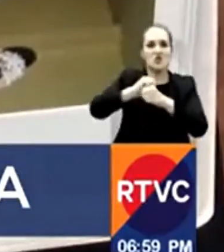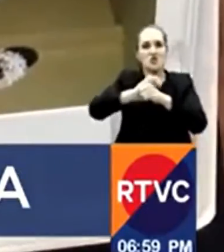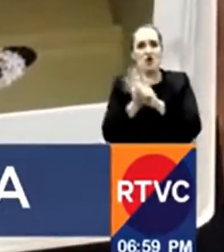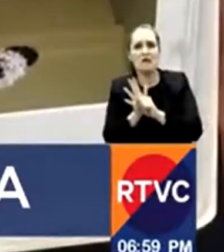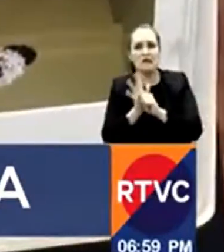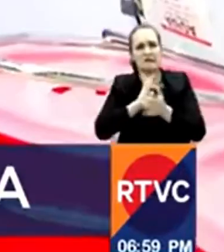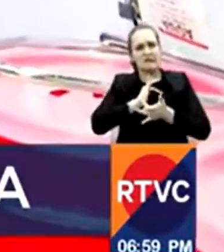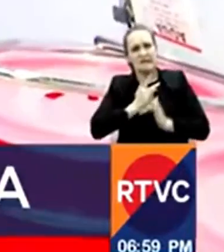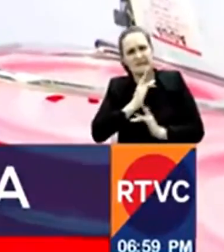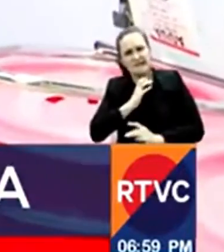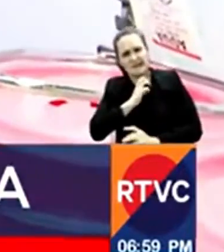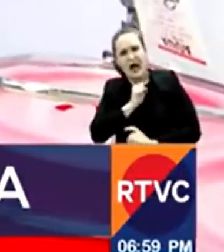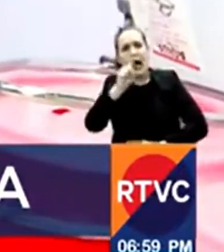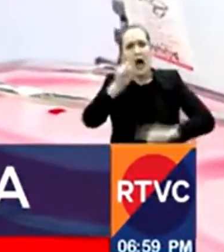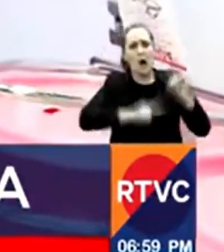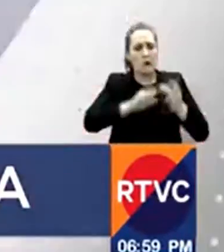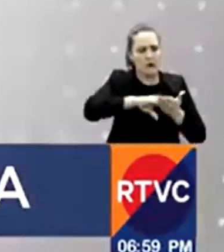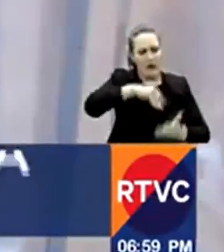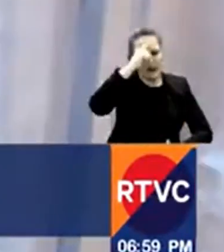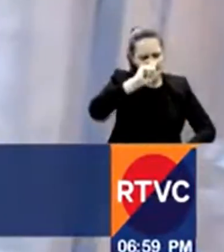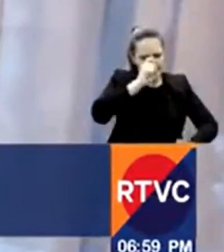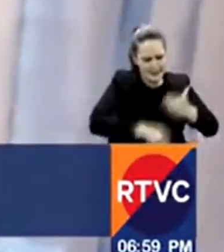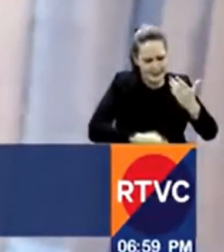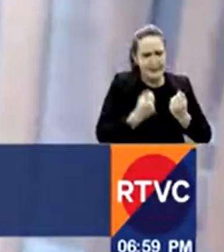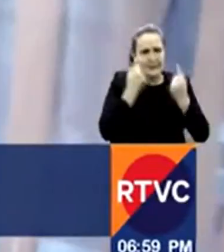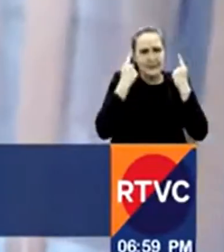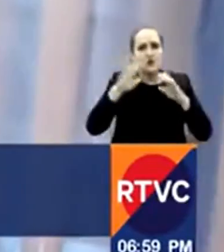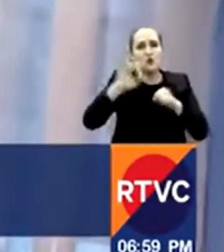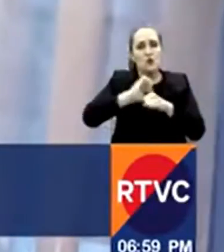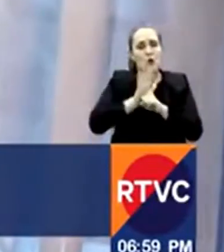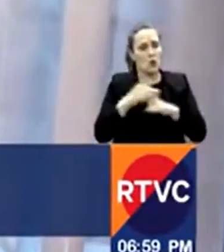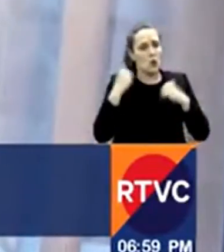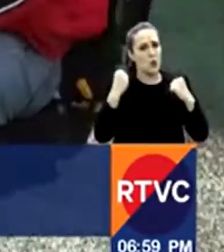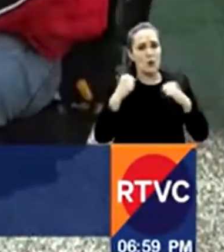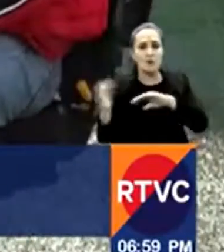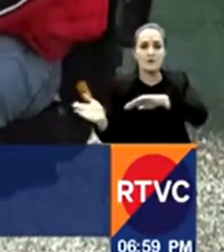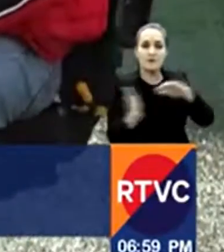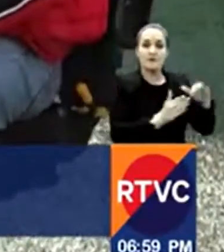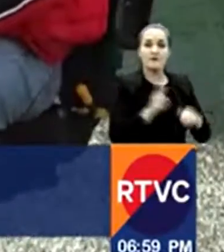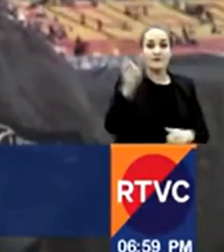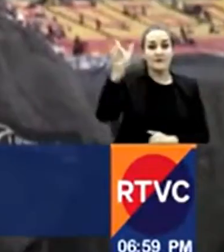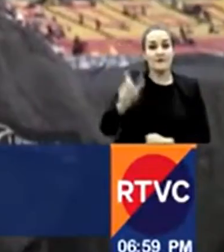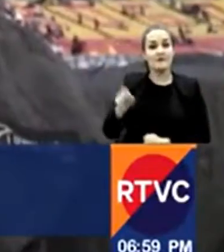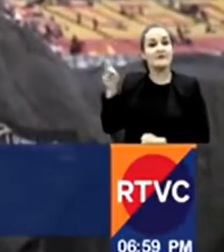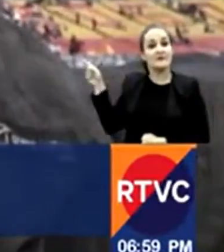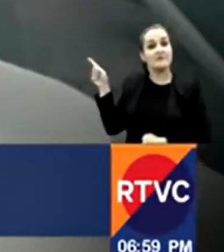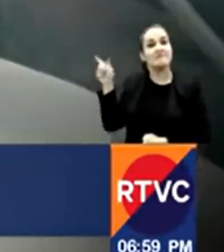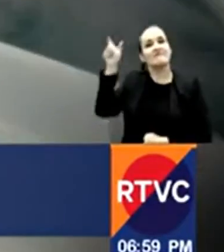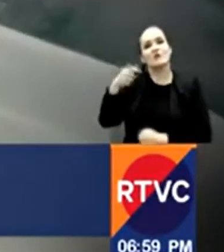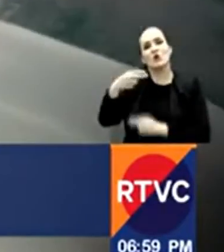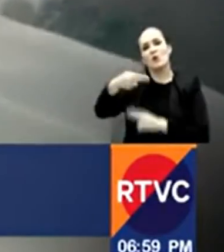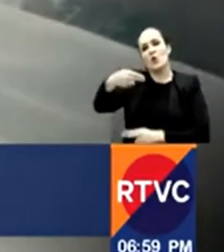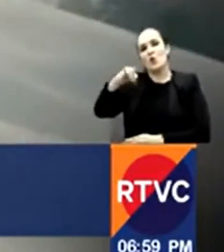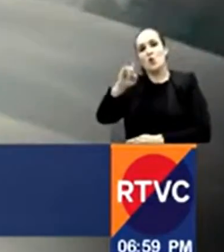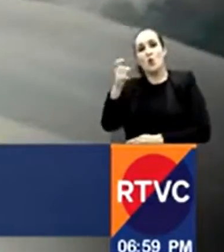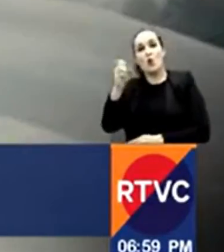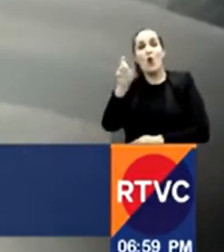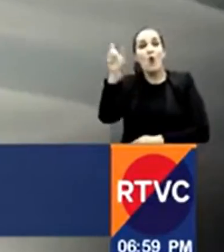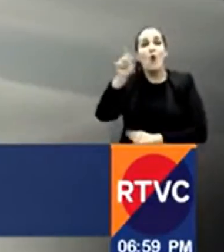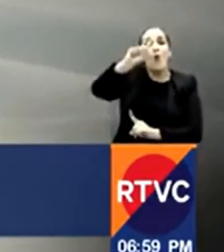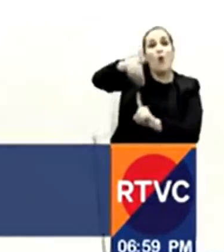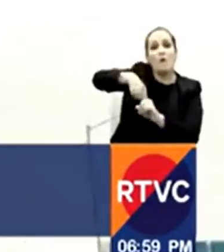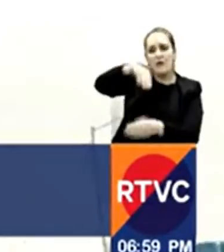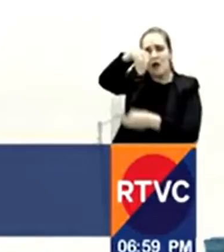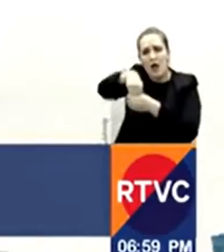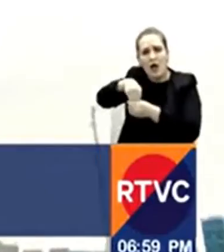dolorosas y aleccionadoras de la lucha contra el virus. Él es Hugo Martínez, uno de nuestros camarógrafos. Luchó 1 mes en la